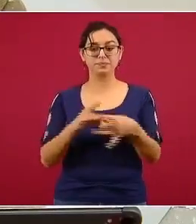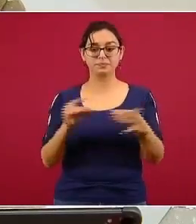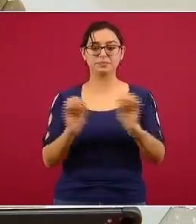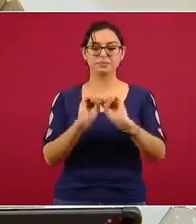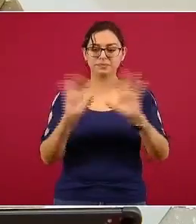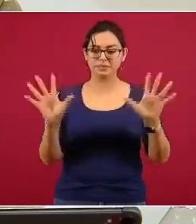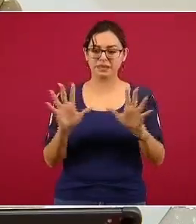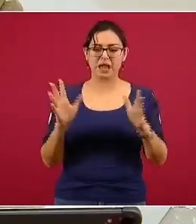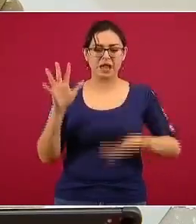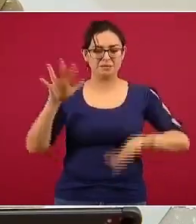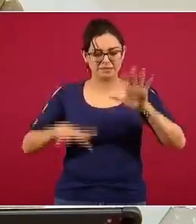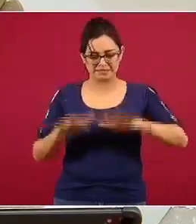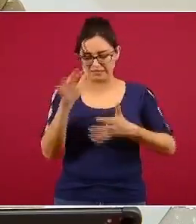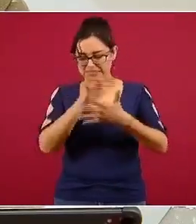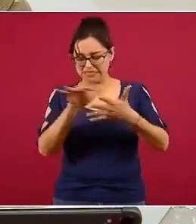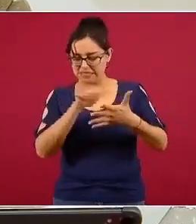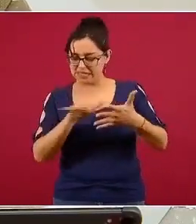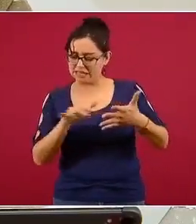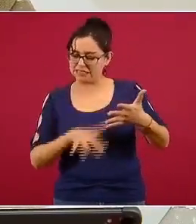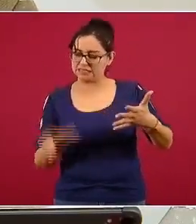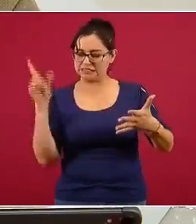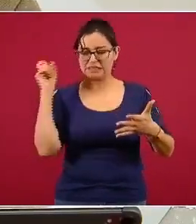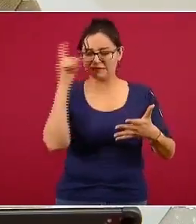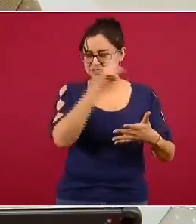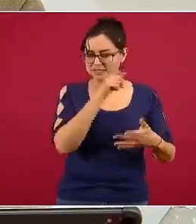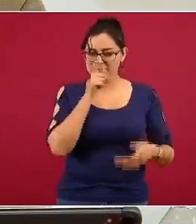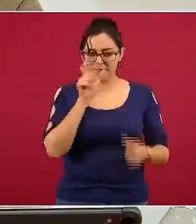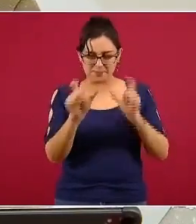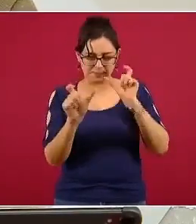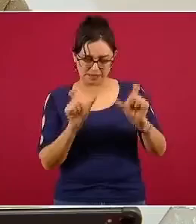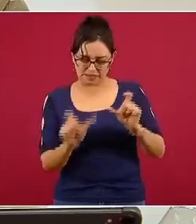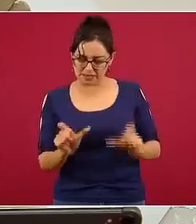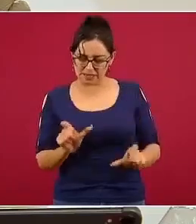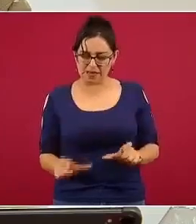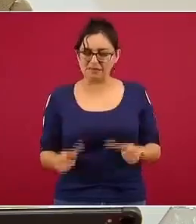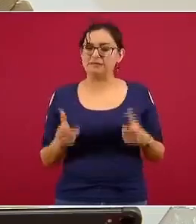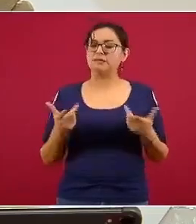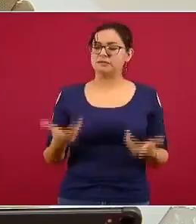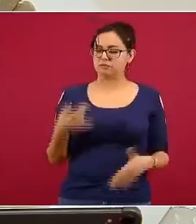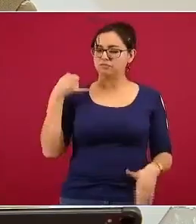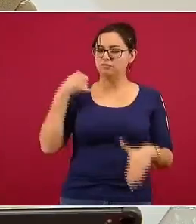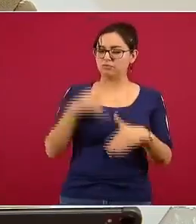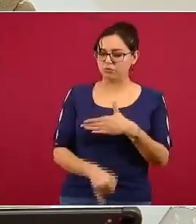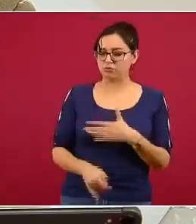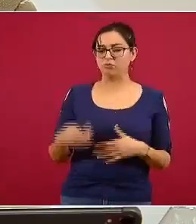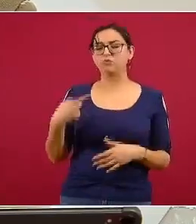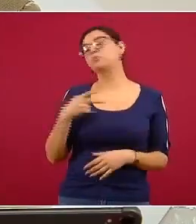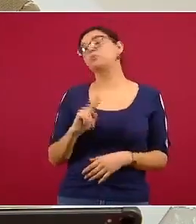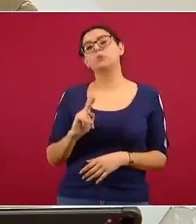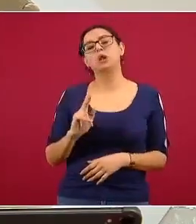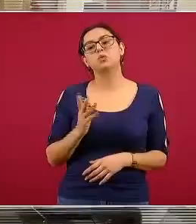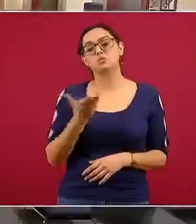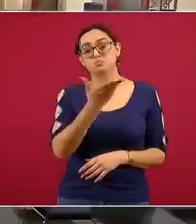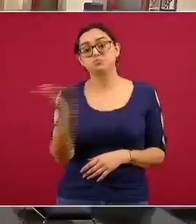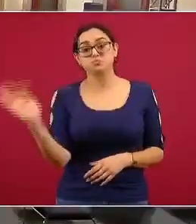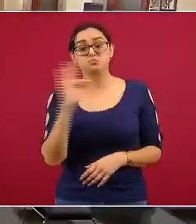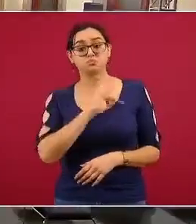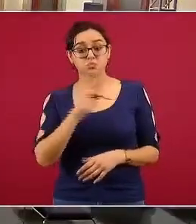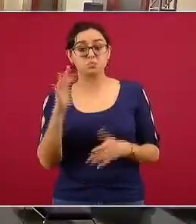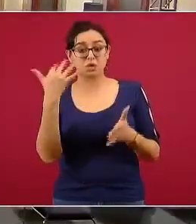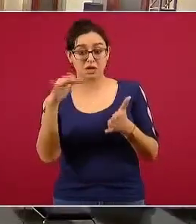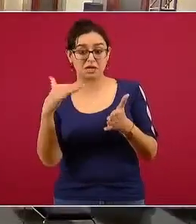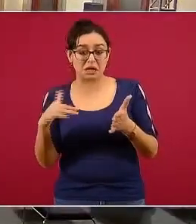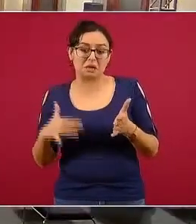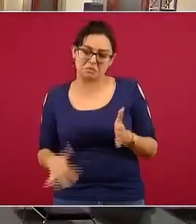poco demasiado técnica para la población general, pero bueno, invito a que lo vean. Estaremos haciendo otro tipo